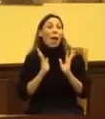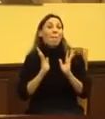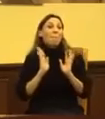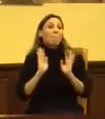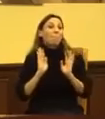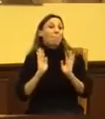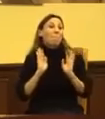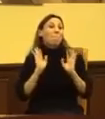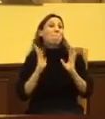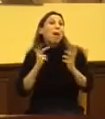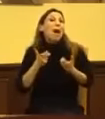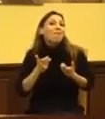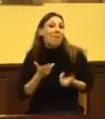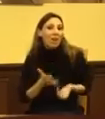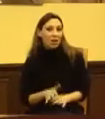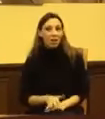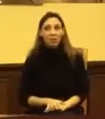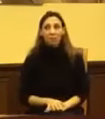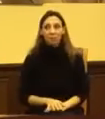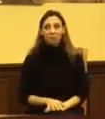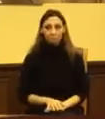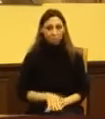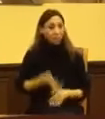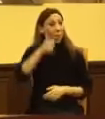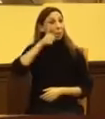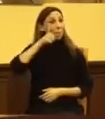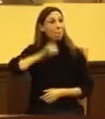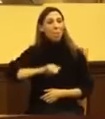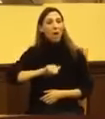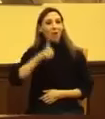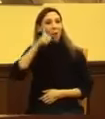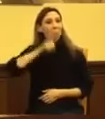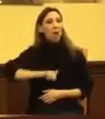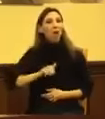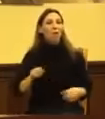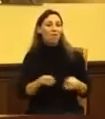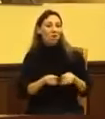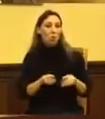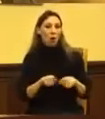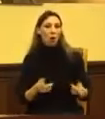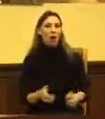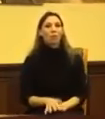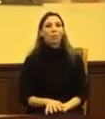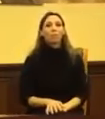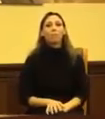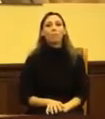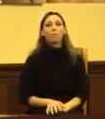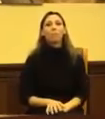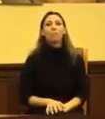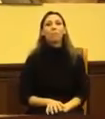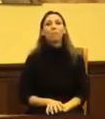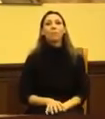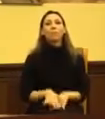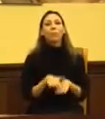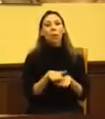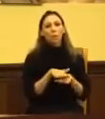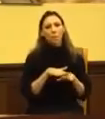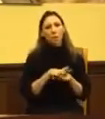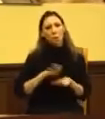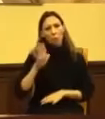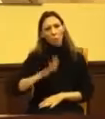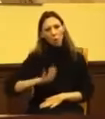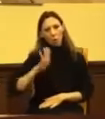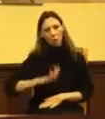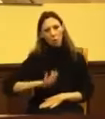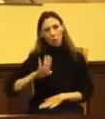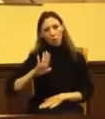mafia personificada. Señora, por favor, no un han momento, hecho absolutamente por favor, nada momento, por remediar. Por favor, un momento. Perdone, señora alcaldesa. Un